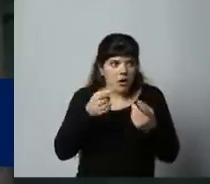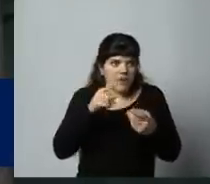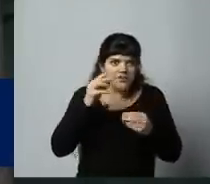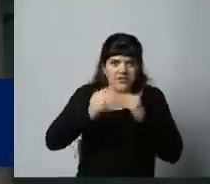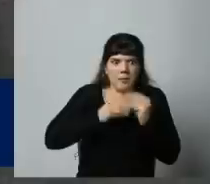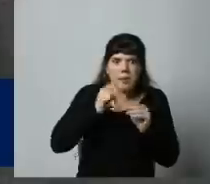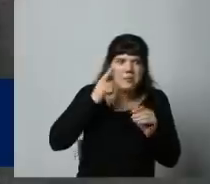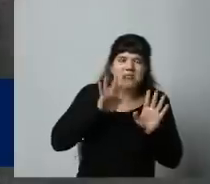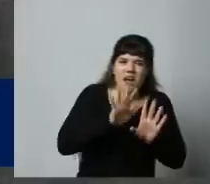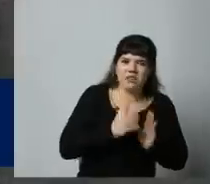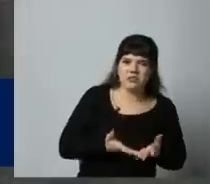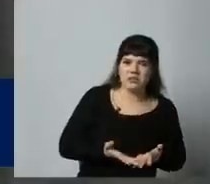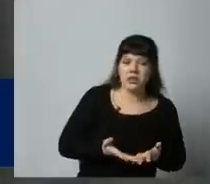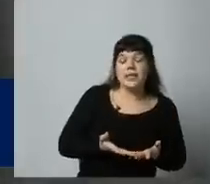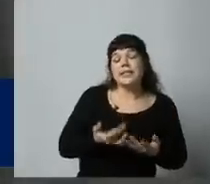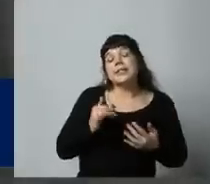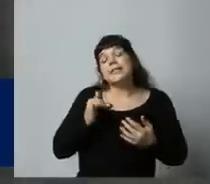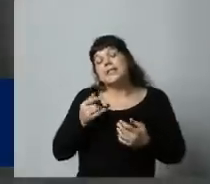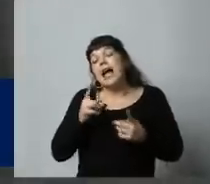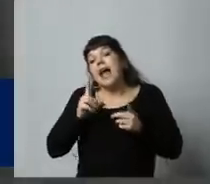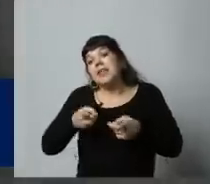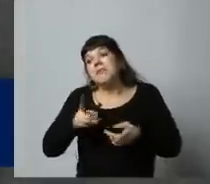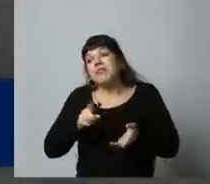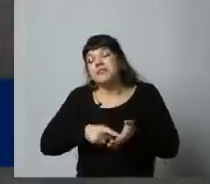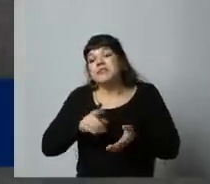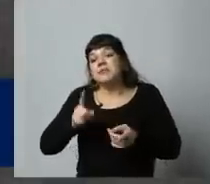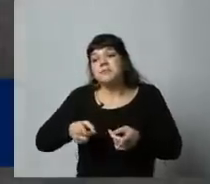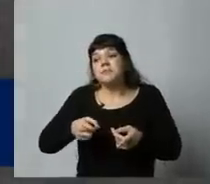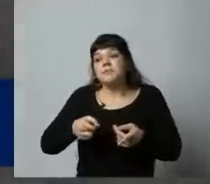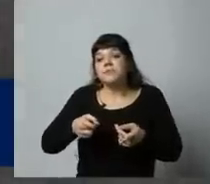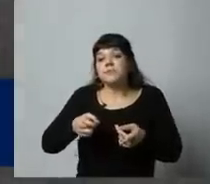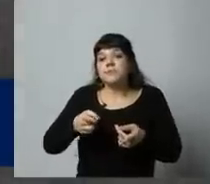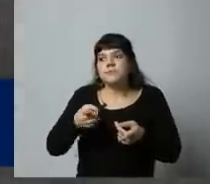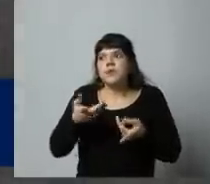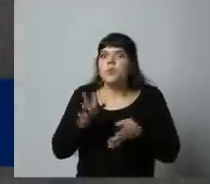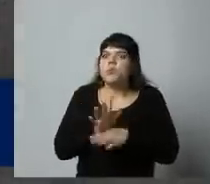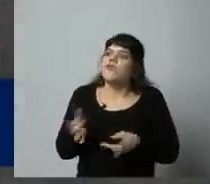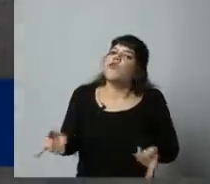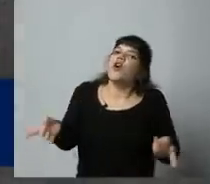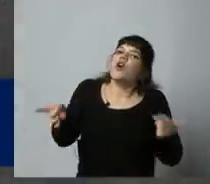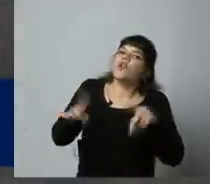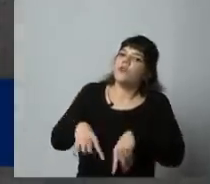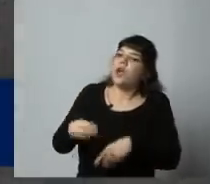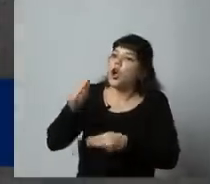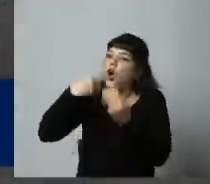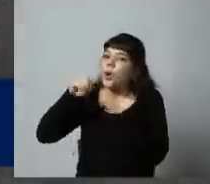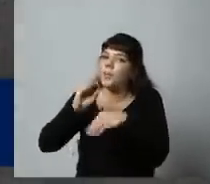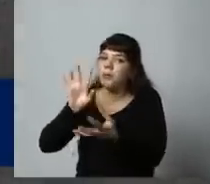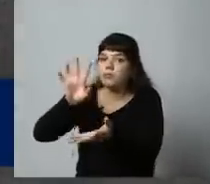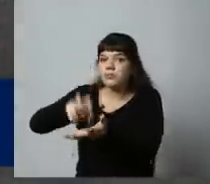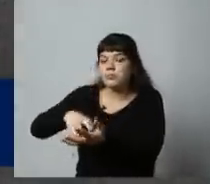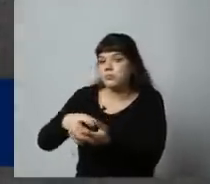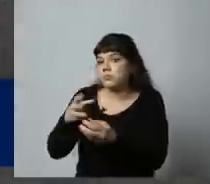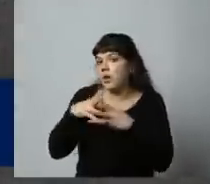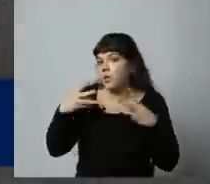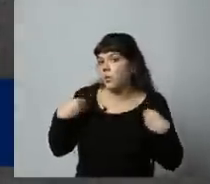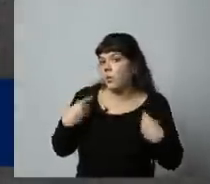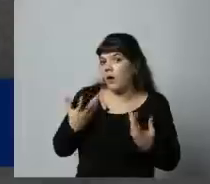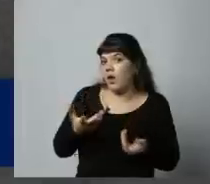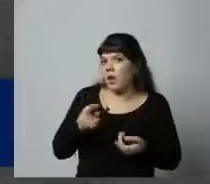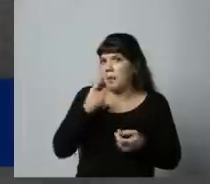no y y Porque además eso supone Volver al comedor escolar de los orígenes del